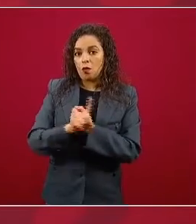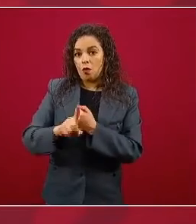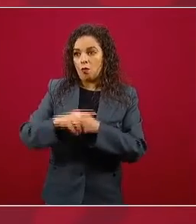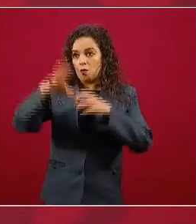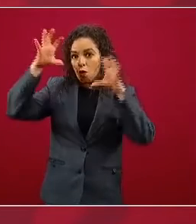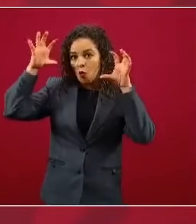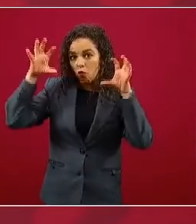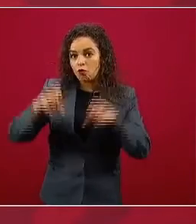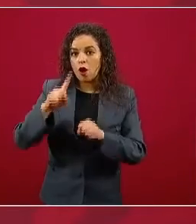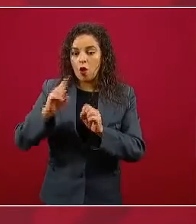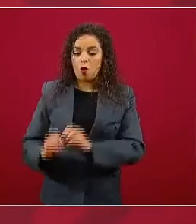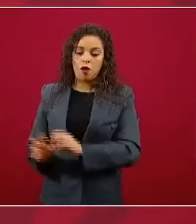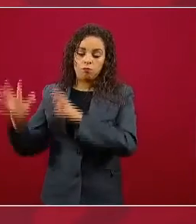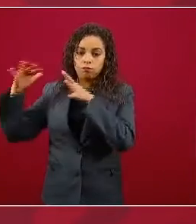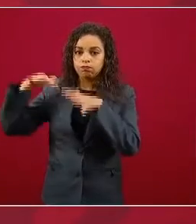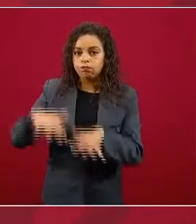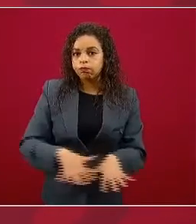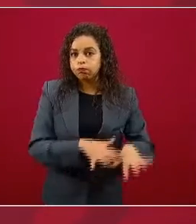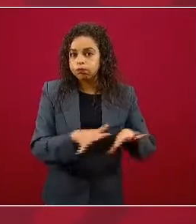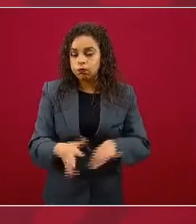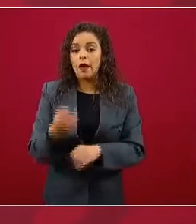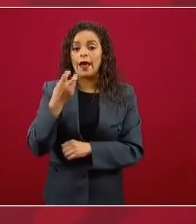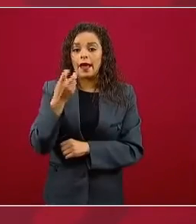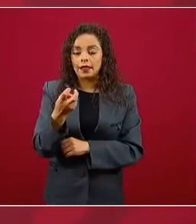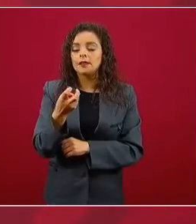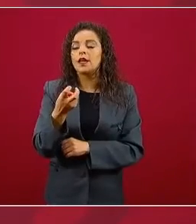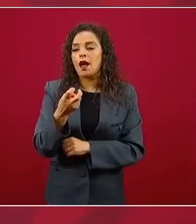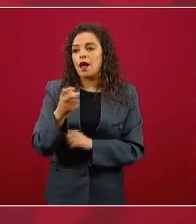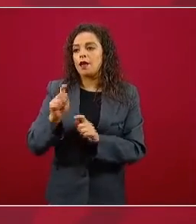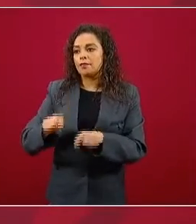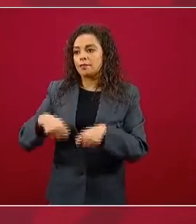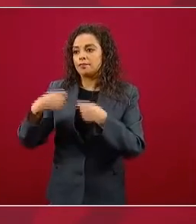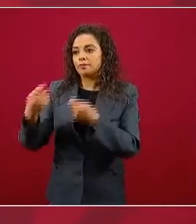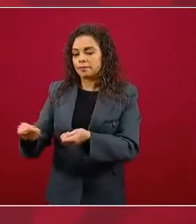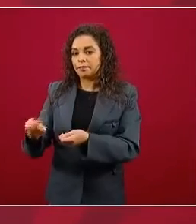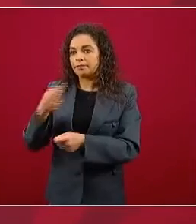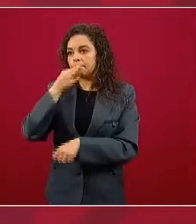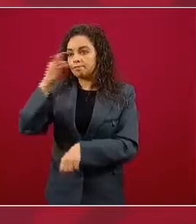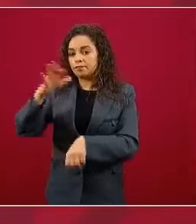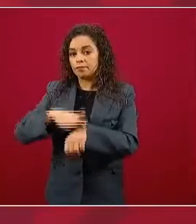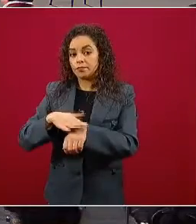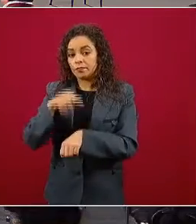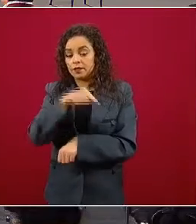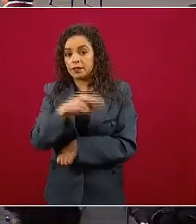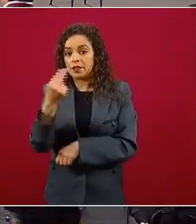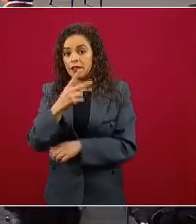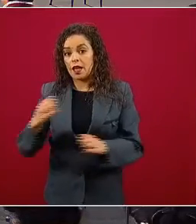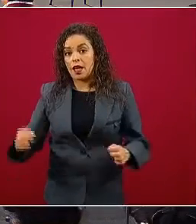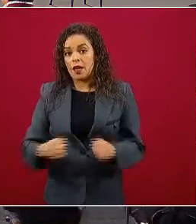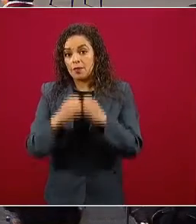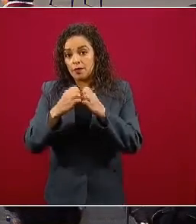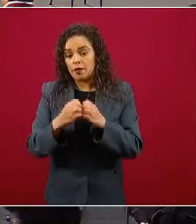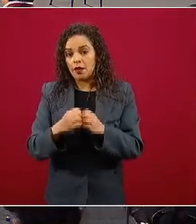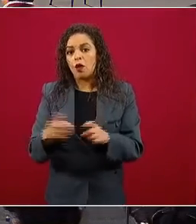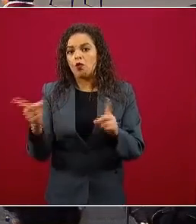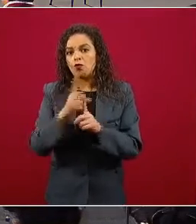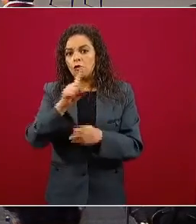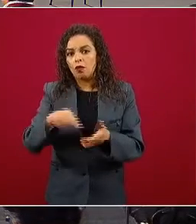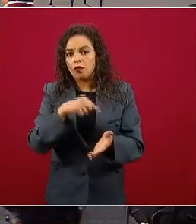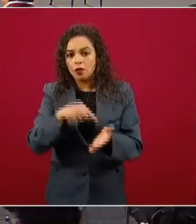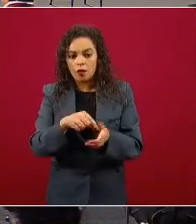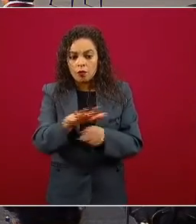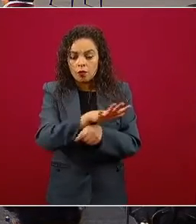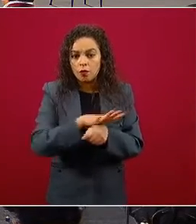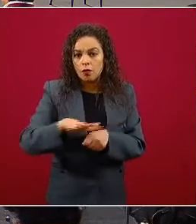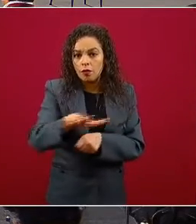de escurrimiento. Con ello nosotros otorgamos una declaratoria de emergencia, determinamos la población que ha sido afectada y